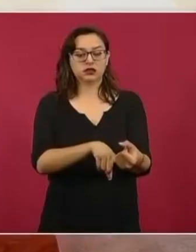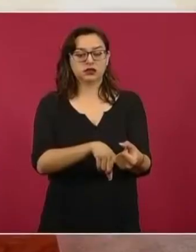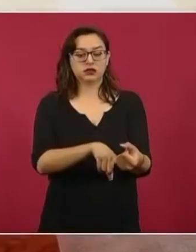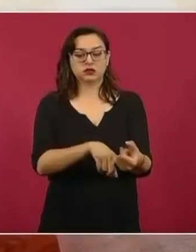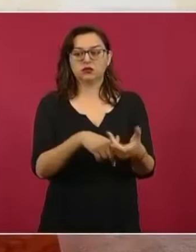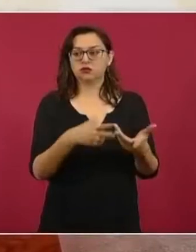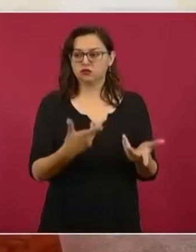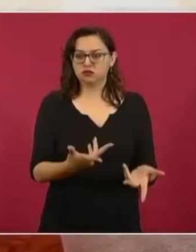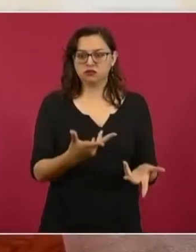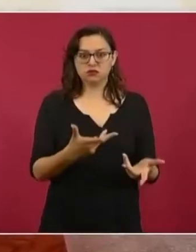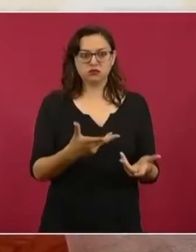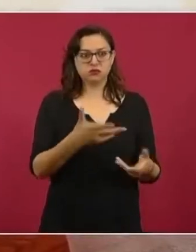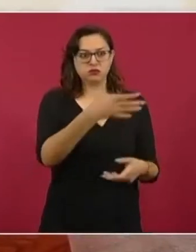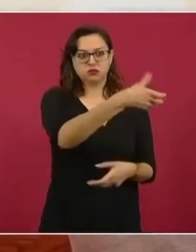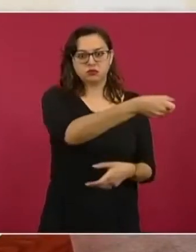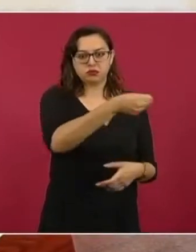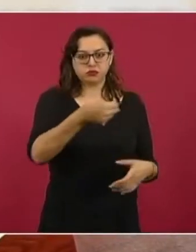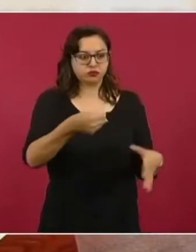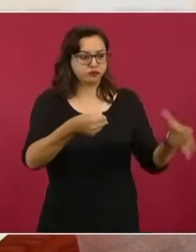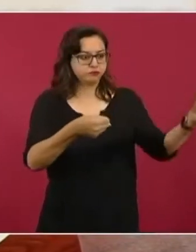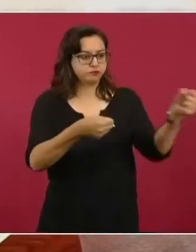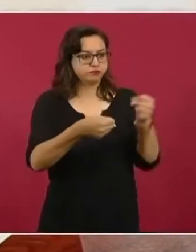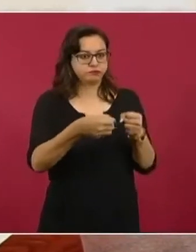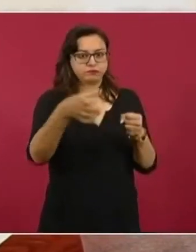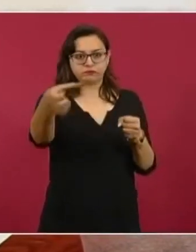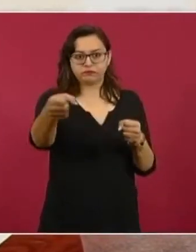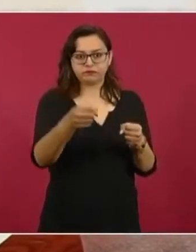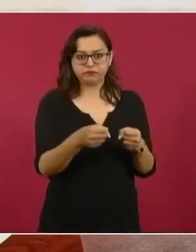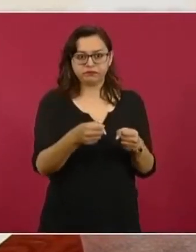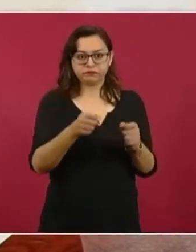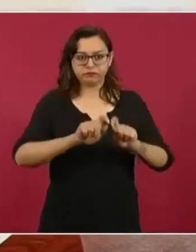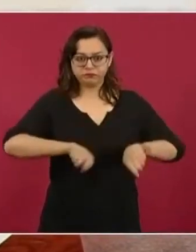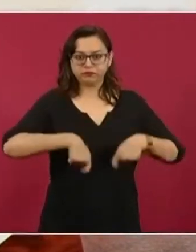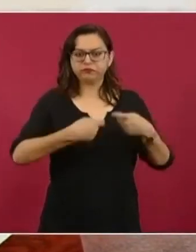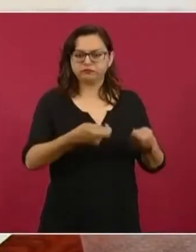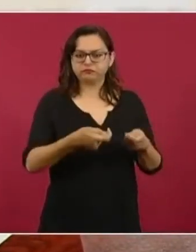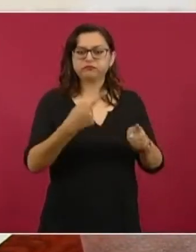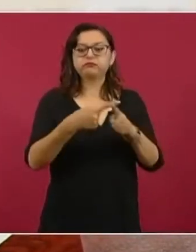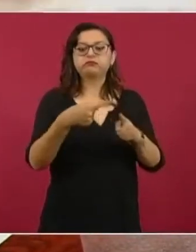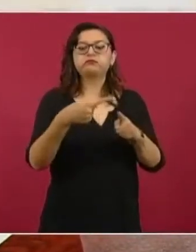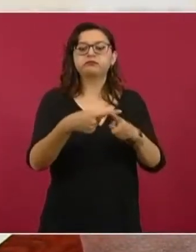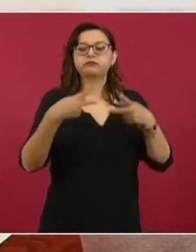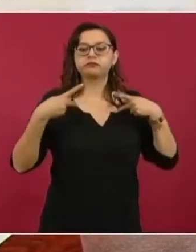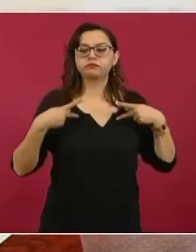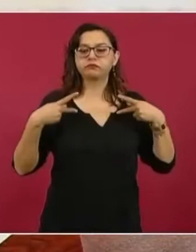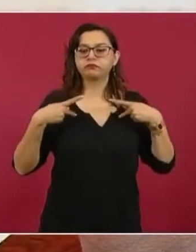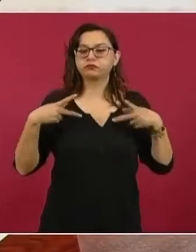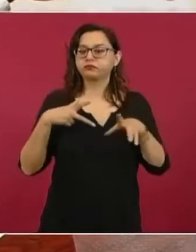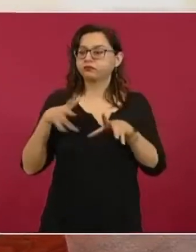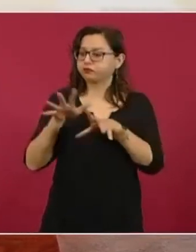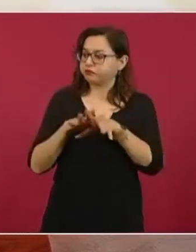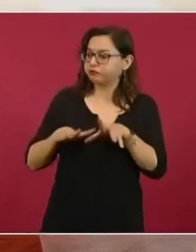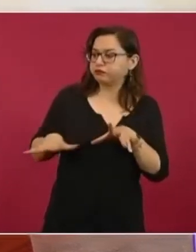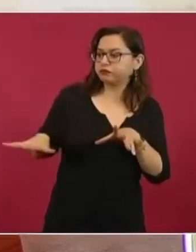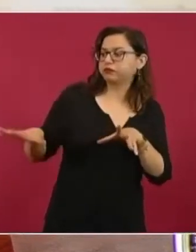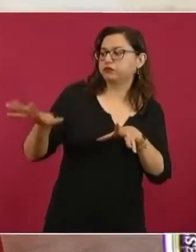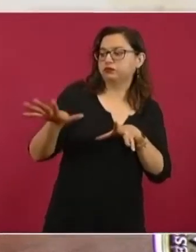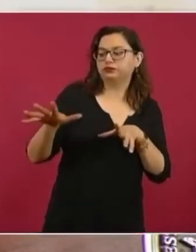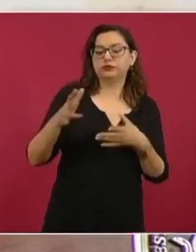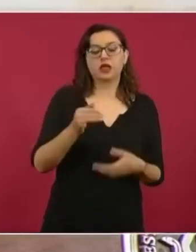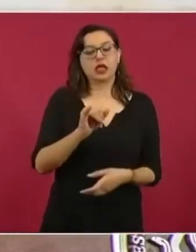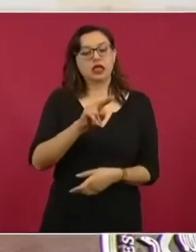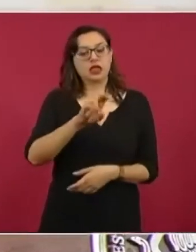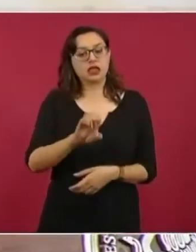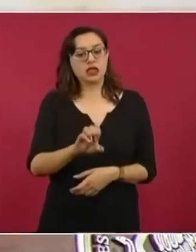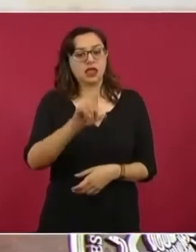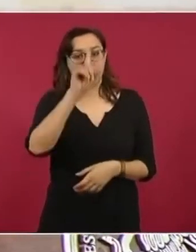que se propongan como candidatos a ser consejeros y a ser